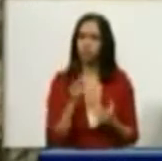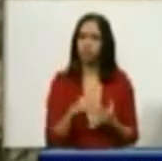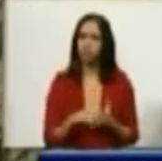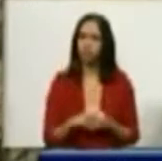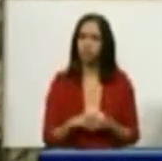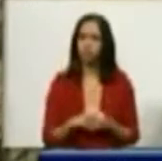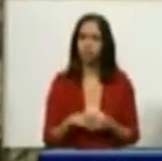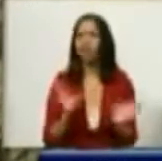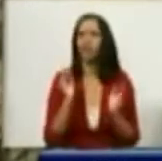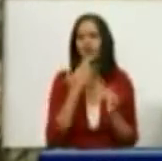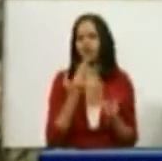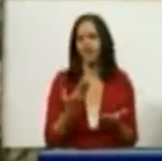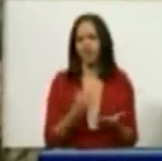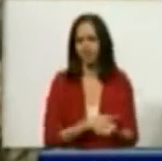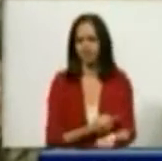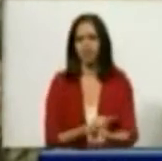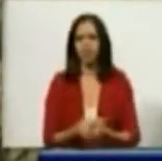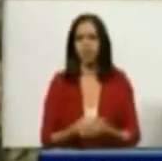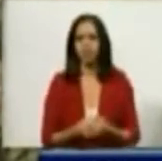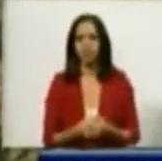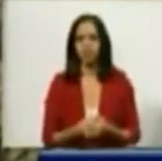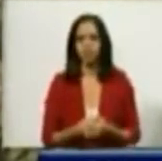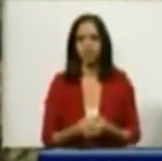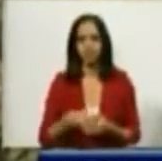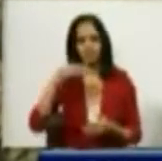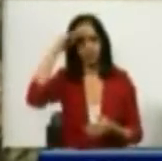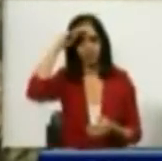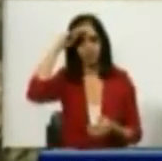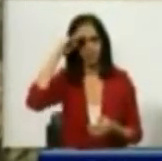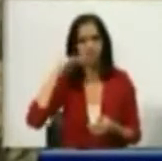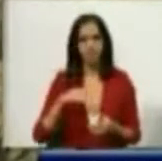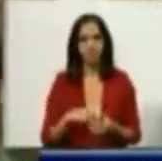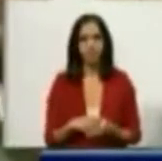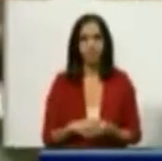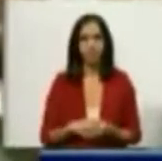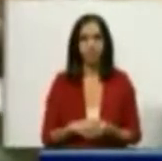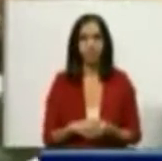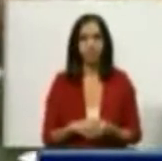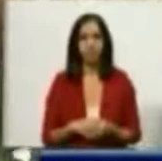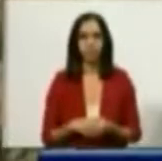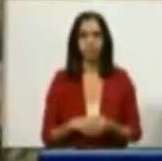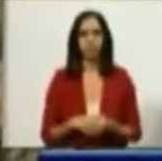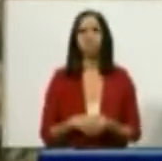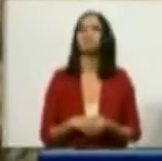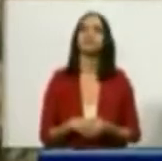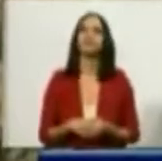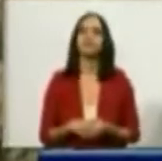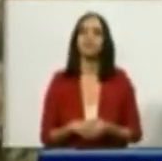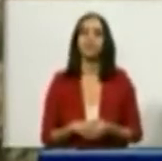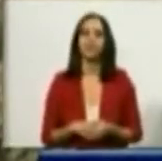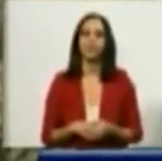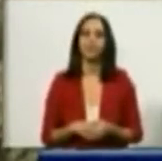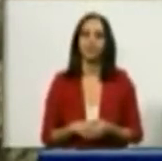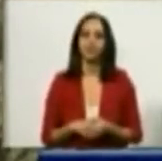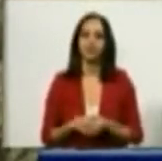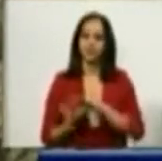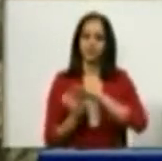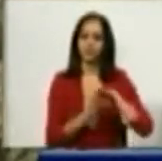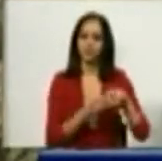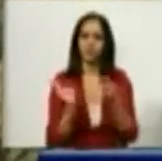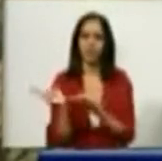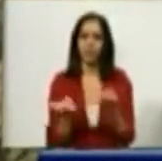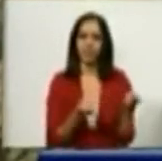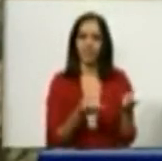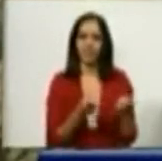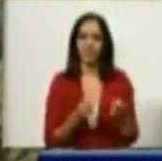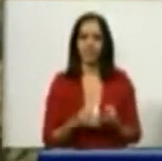Gracias hermano capitán Pérez Padilla Lewis primer Teniente Velázquez Amanda